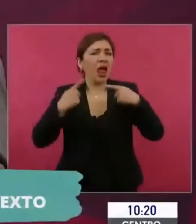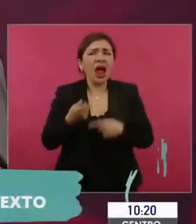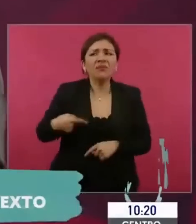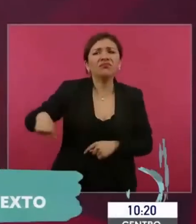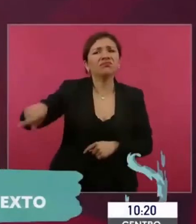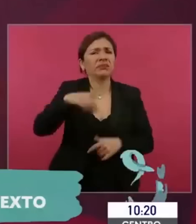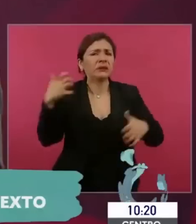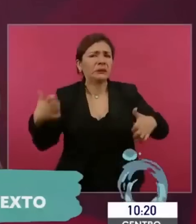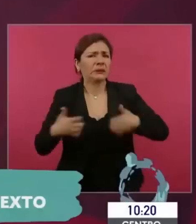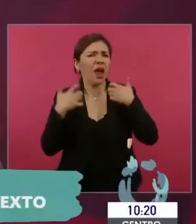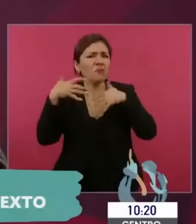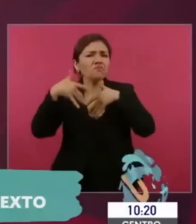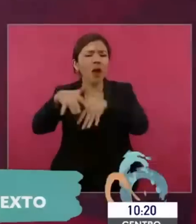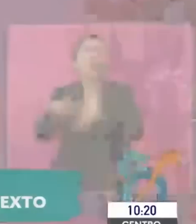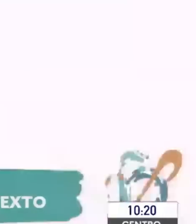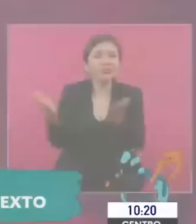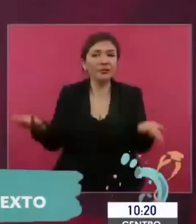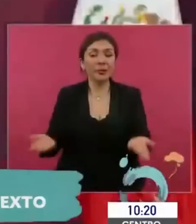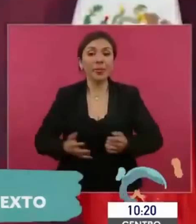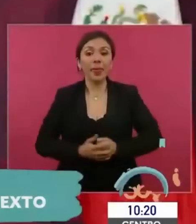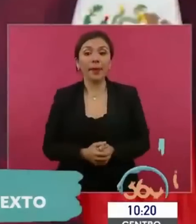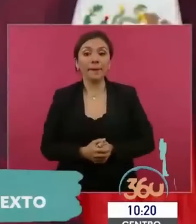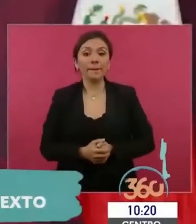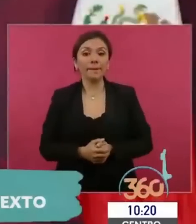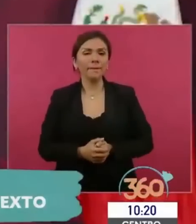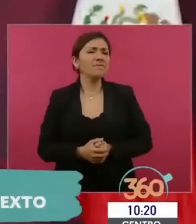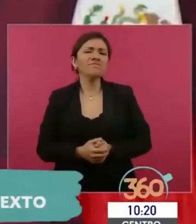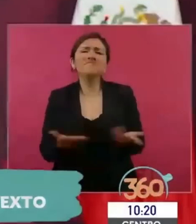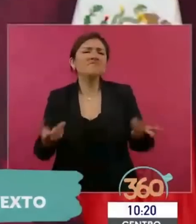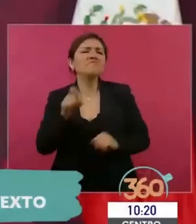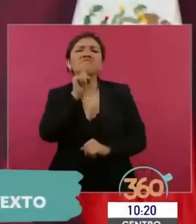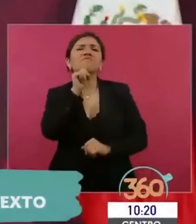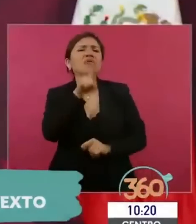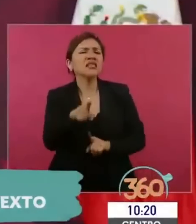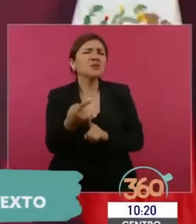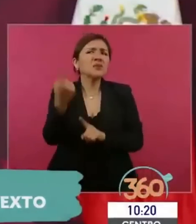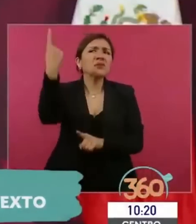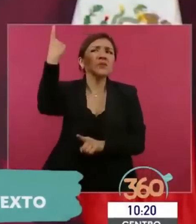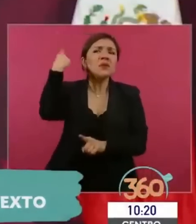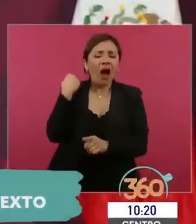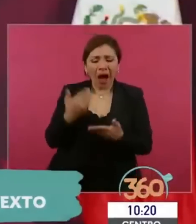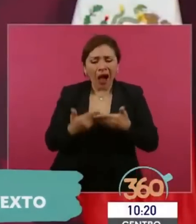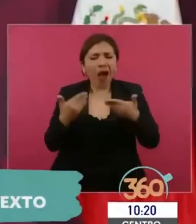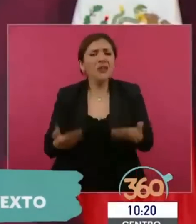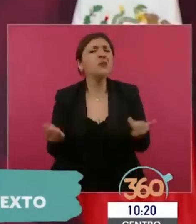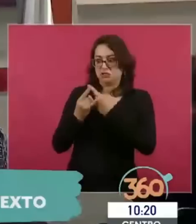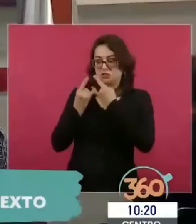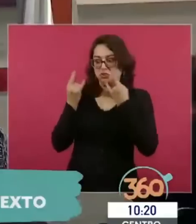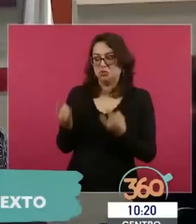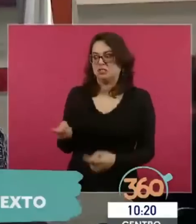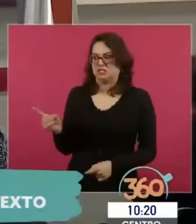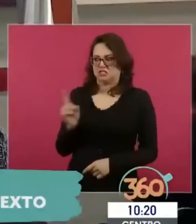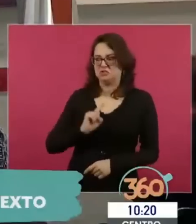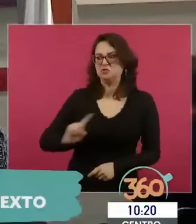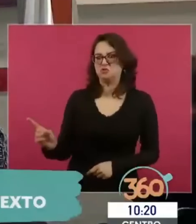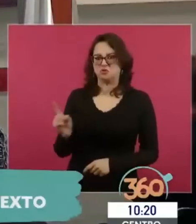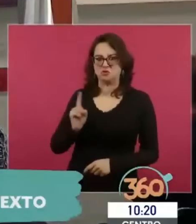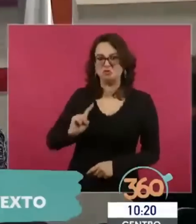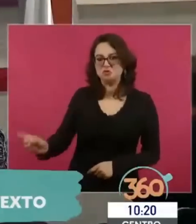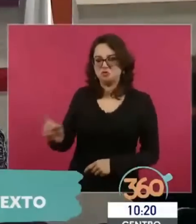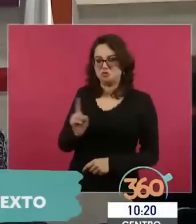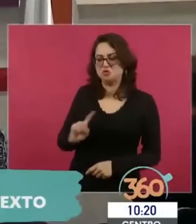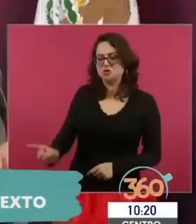y las encabezó el pan y era lo mismo algo parecido y dicen